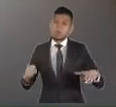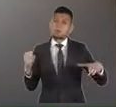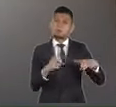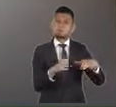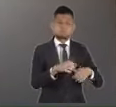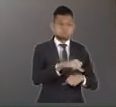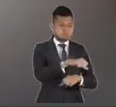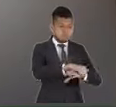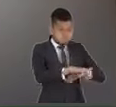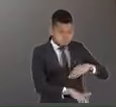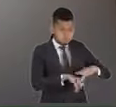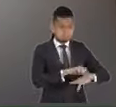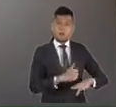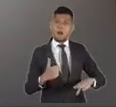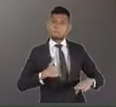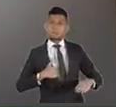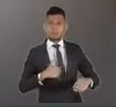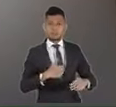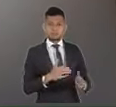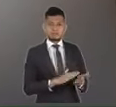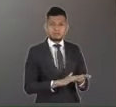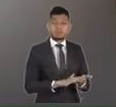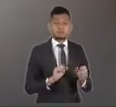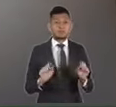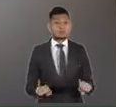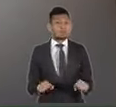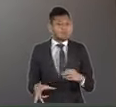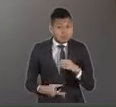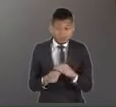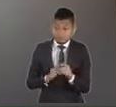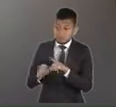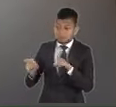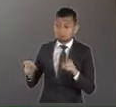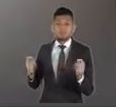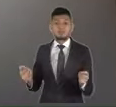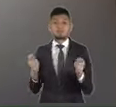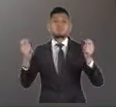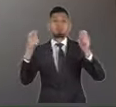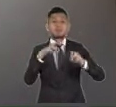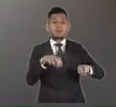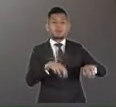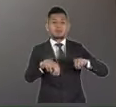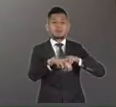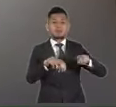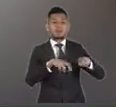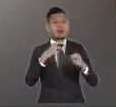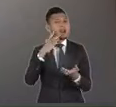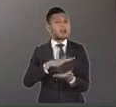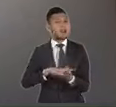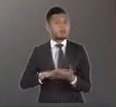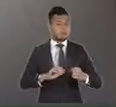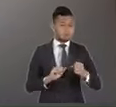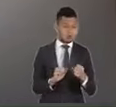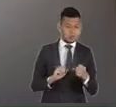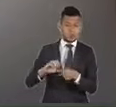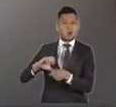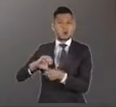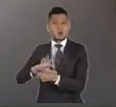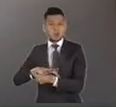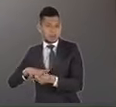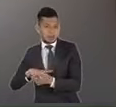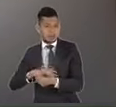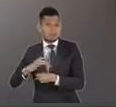aprovechamiento. Asimismo, con varios actores, estamos impulsando el proyecto de transporte limpio para Bogotá, Cundinamarca, que pretende,